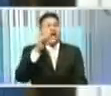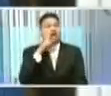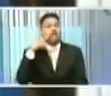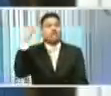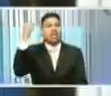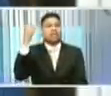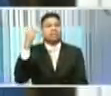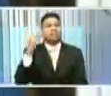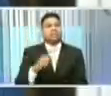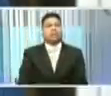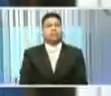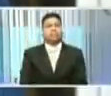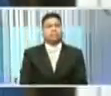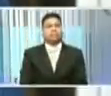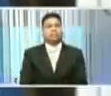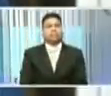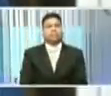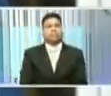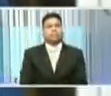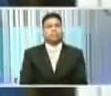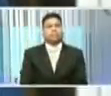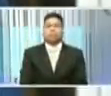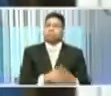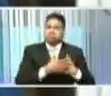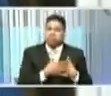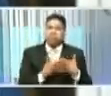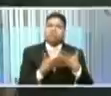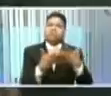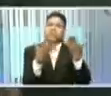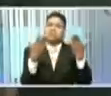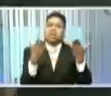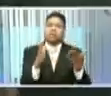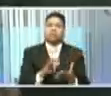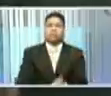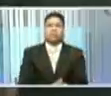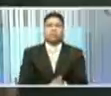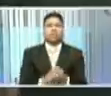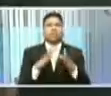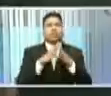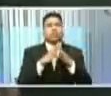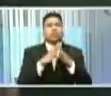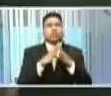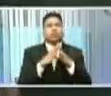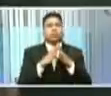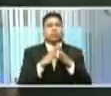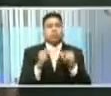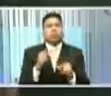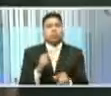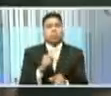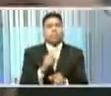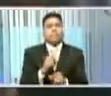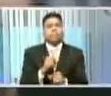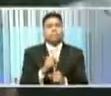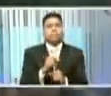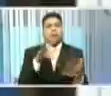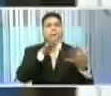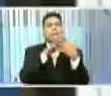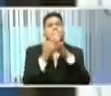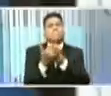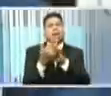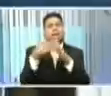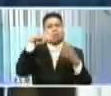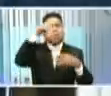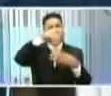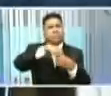Ella fue beneficiaria de Barrio Adentro, porque un día tenía a su nené enfermo y tenía